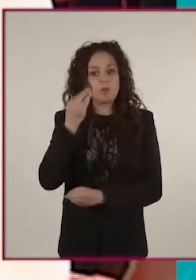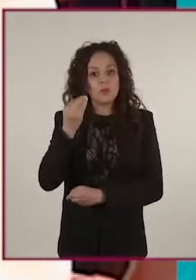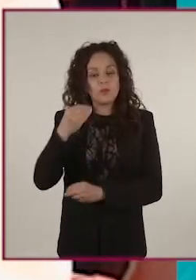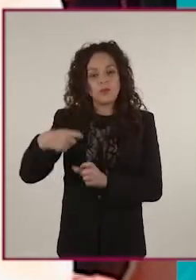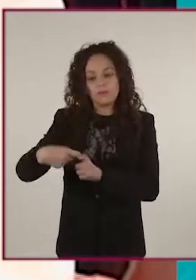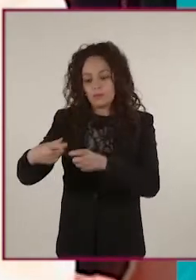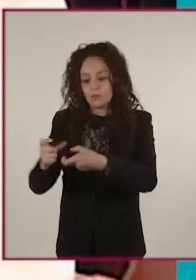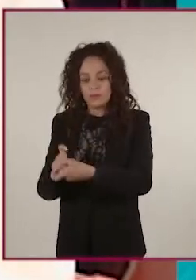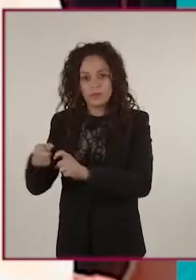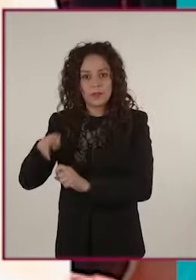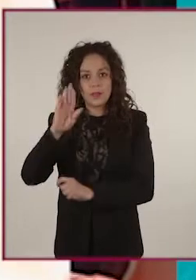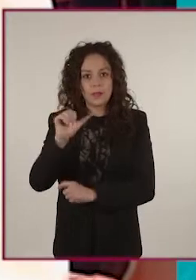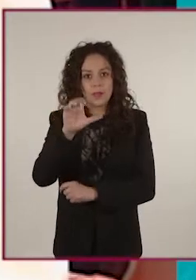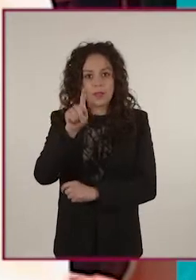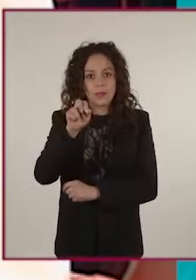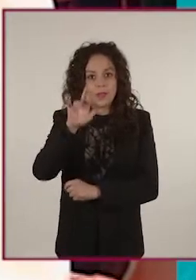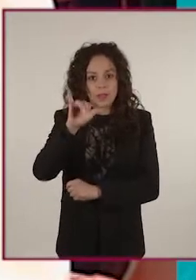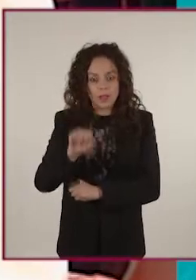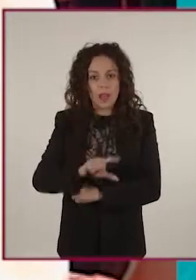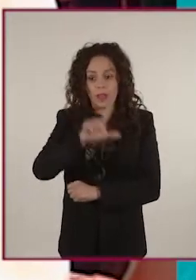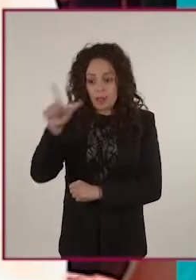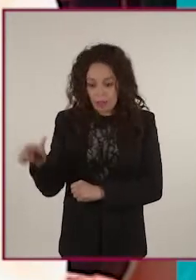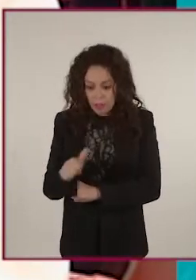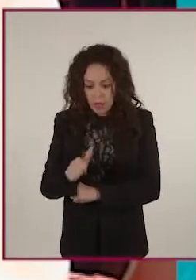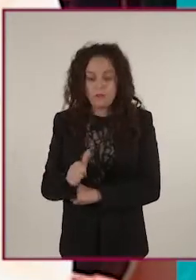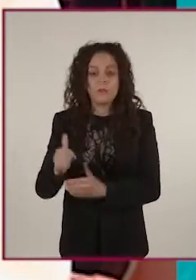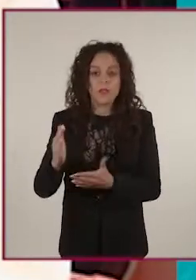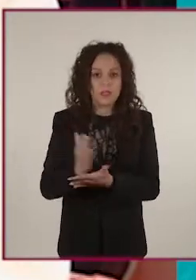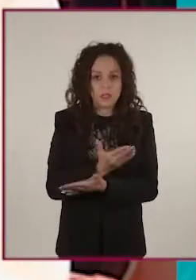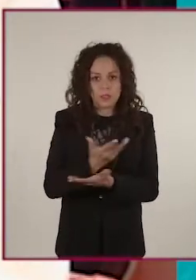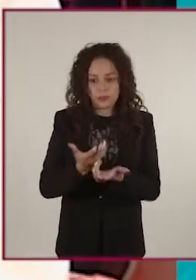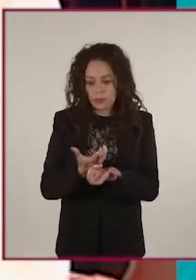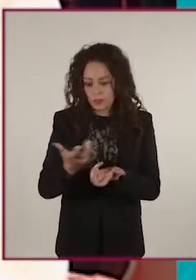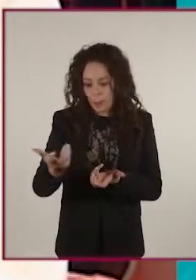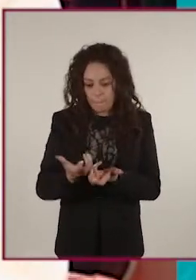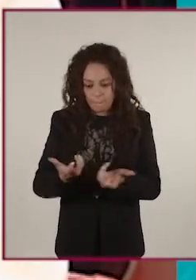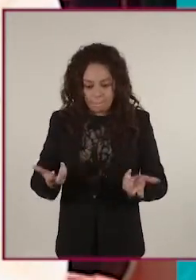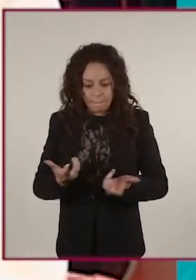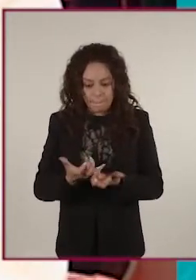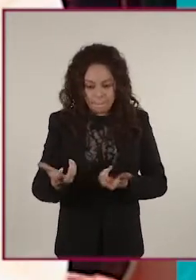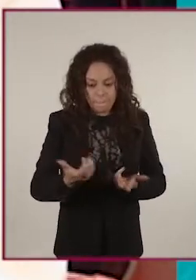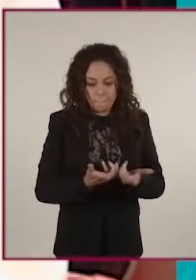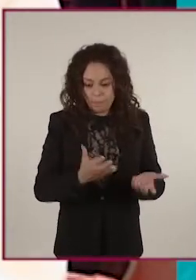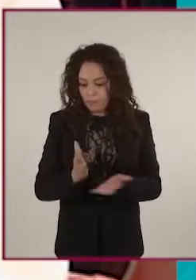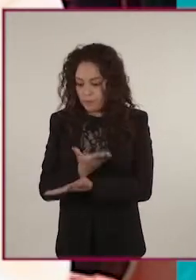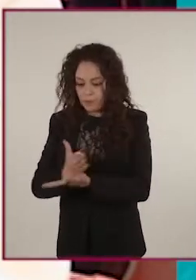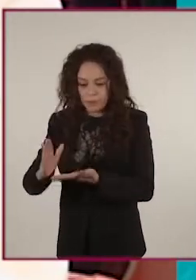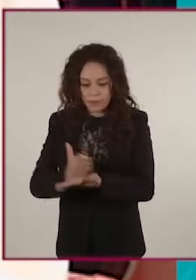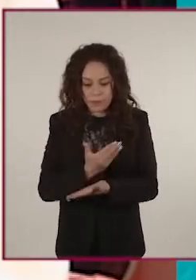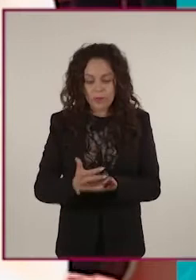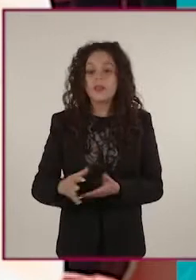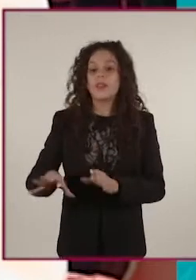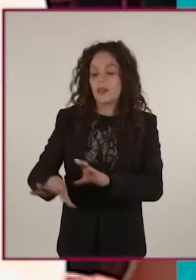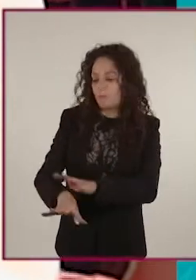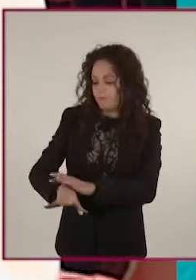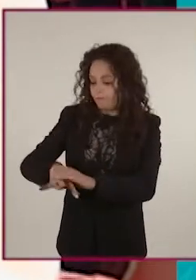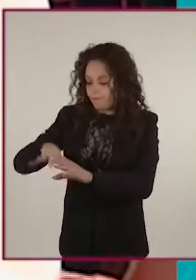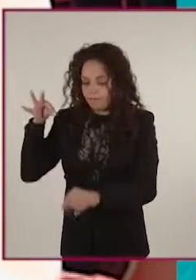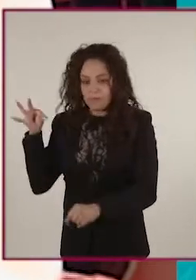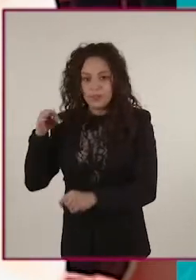poliéster. Luego las bacterias se extraen, se separan del caldo y se les extrae, se les saca el